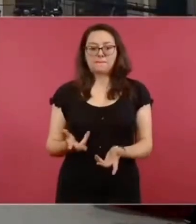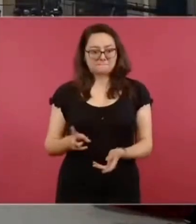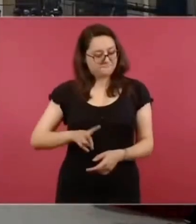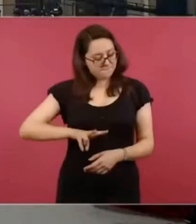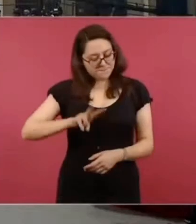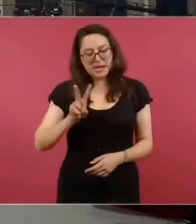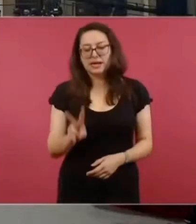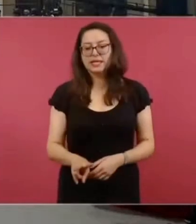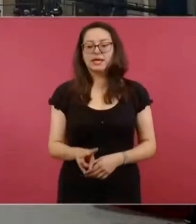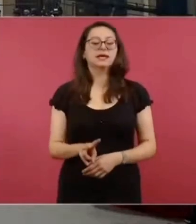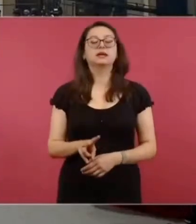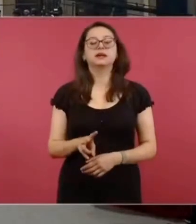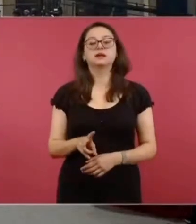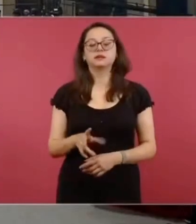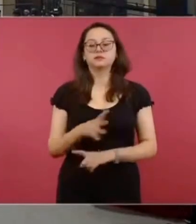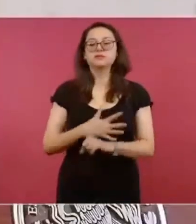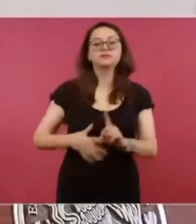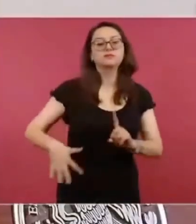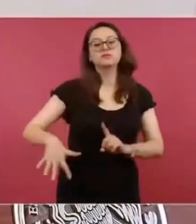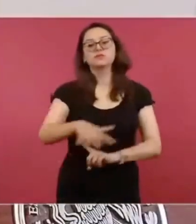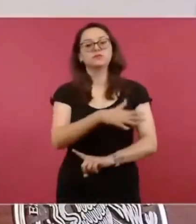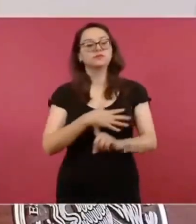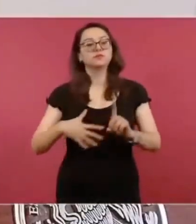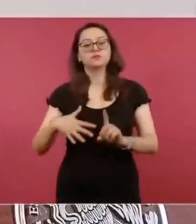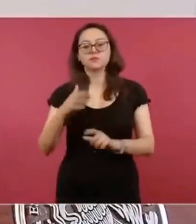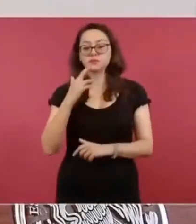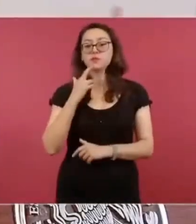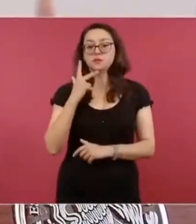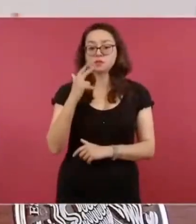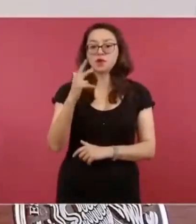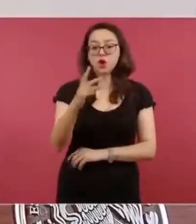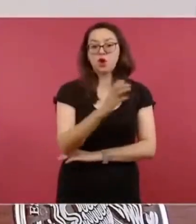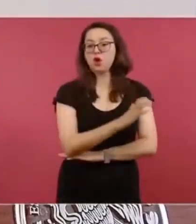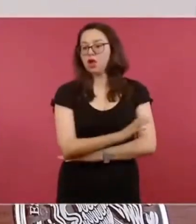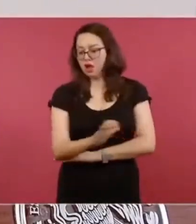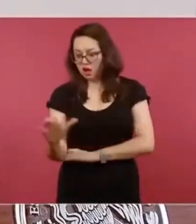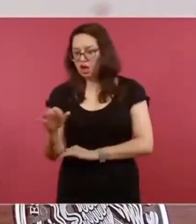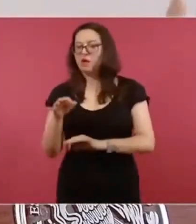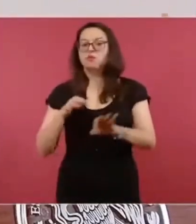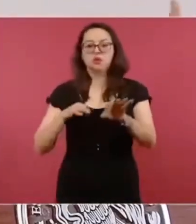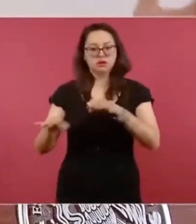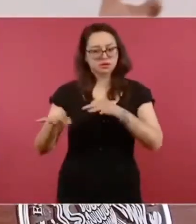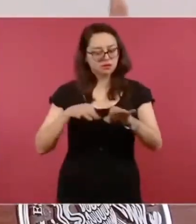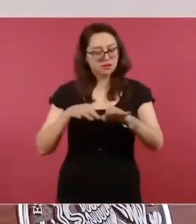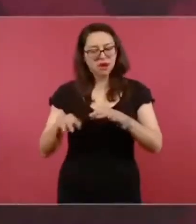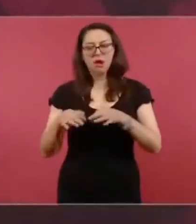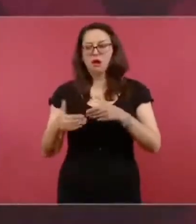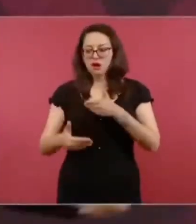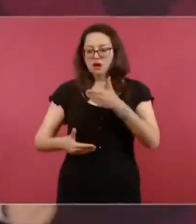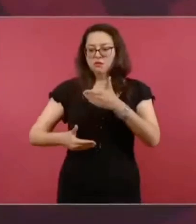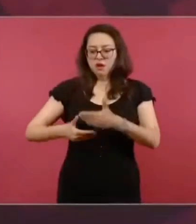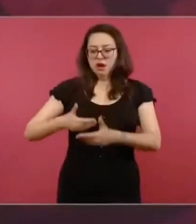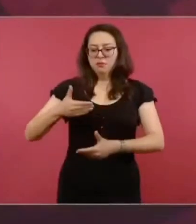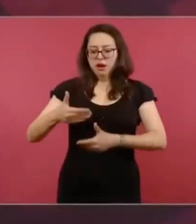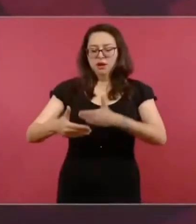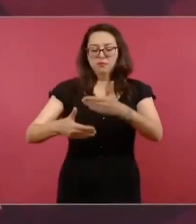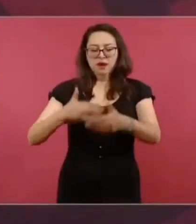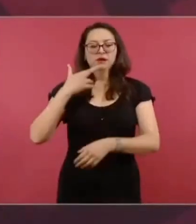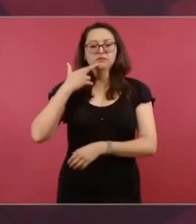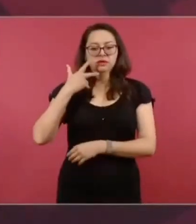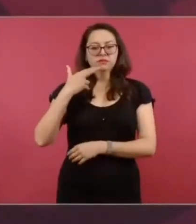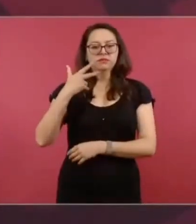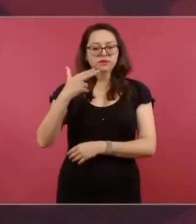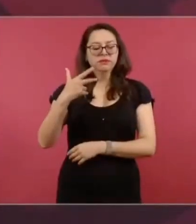duda, mejora la situación de los campesinos, de los obreros, del pueblo en general, con